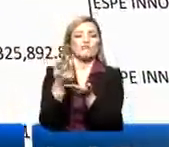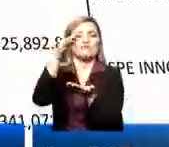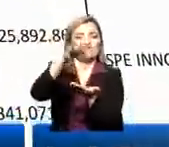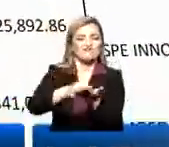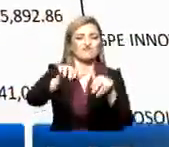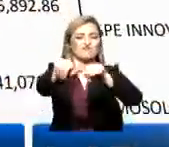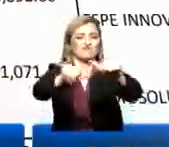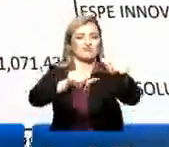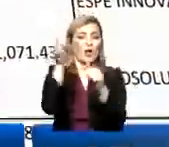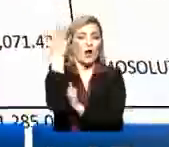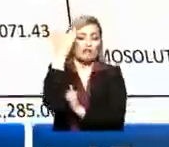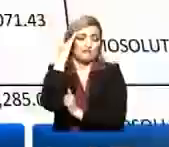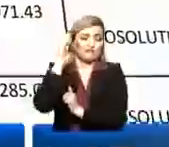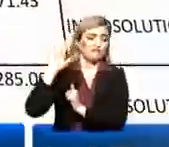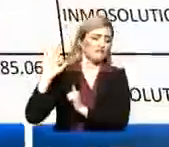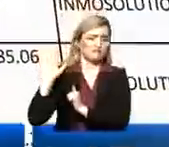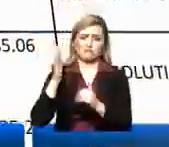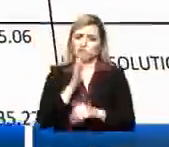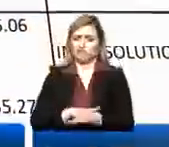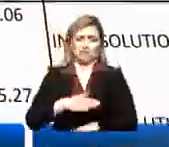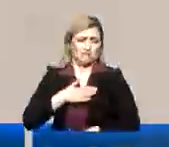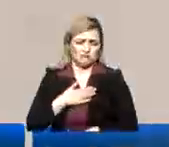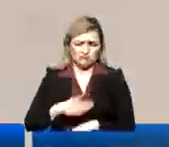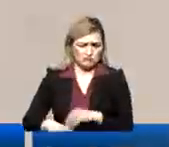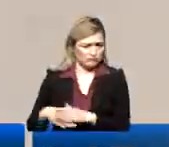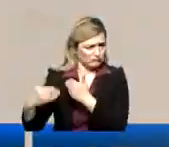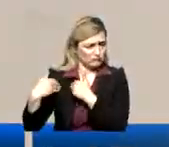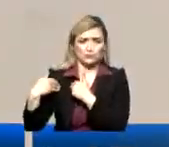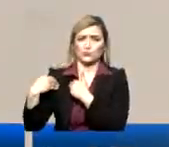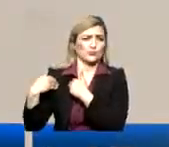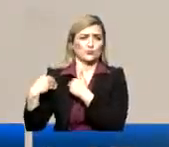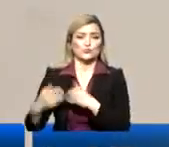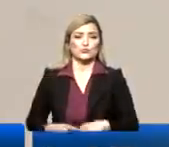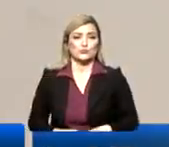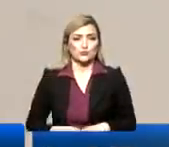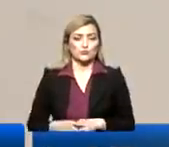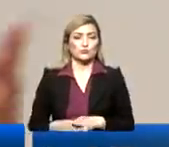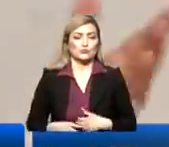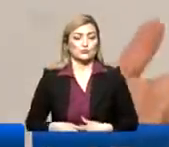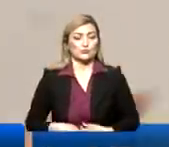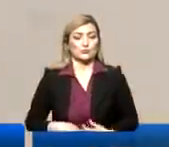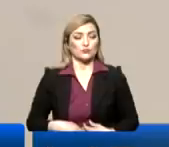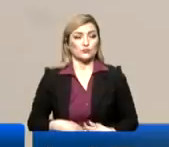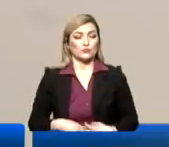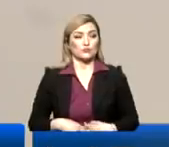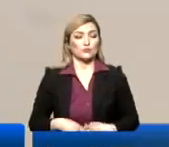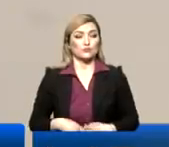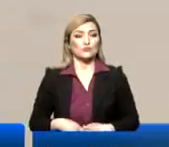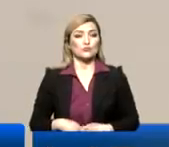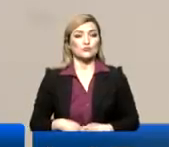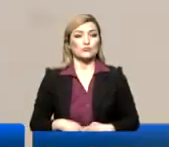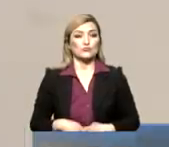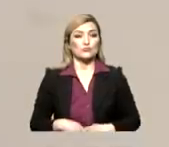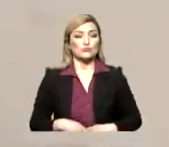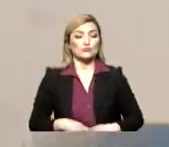Jorge Yunda, no conoce ni se responsabiliza. ¿Los contratos con la misma empresa, con el mismo sistema? Eso tendrá